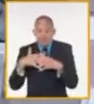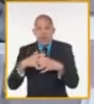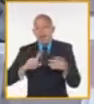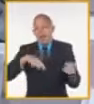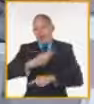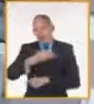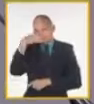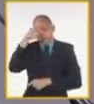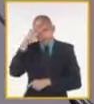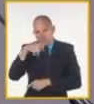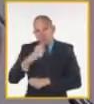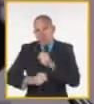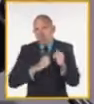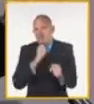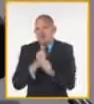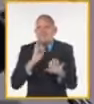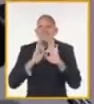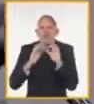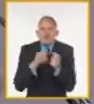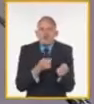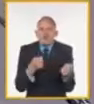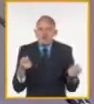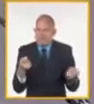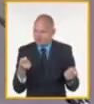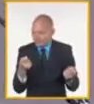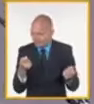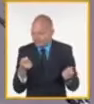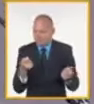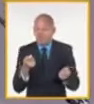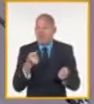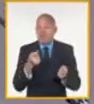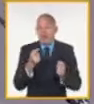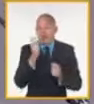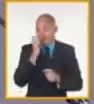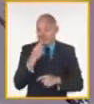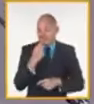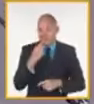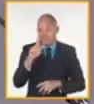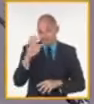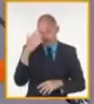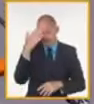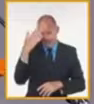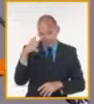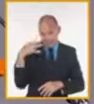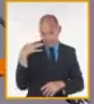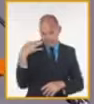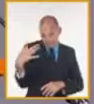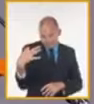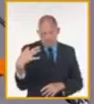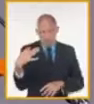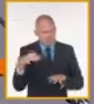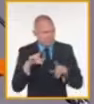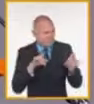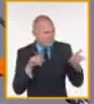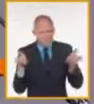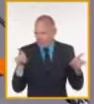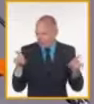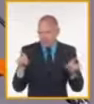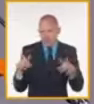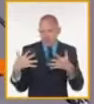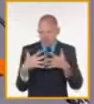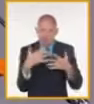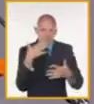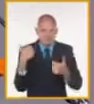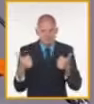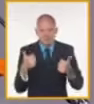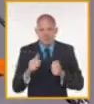Randy por la por la invitación por la oportunidad de compartir con el coronel con el profesor Méndez Méndez yo creo que hay tres elementos